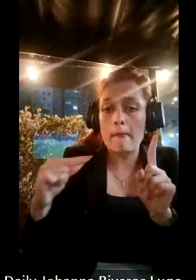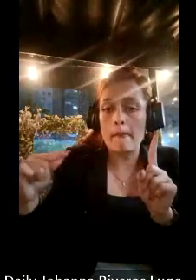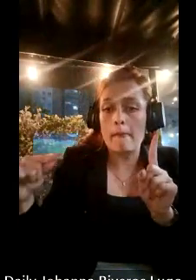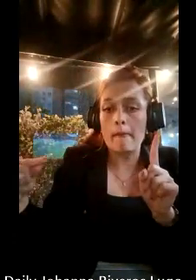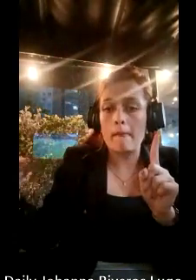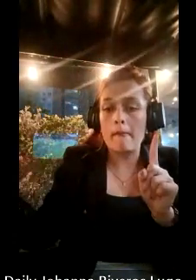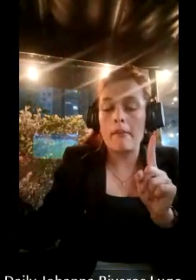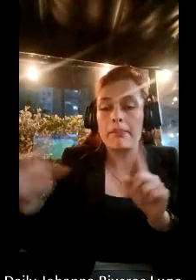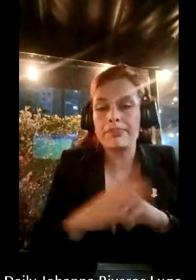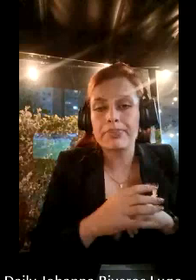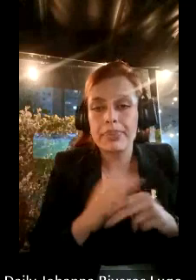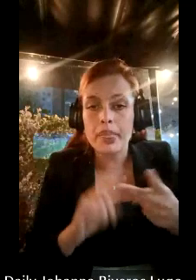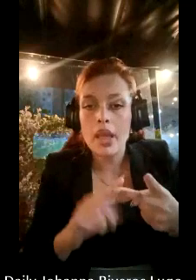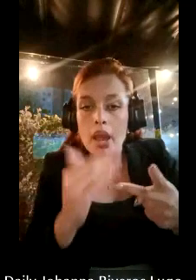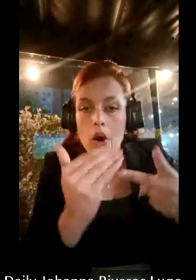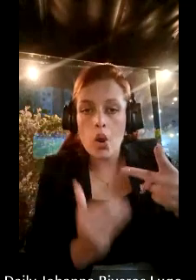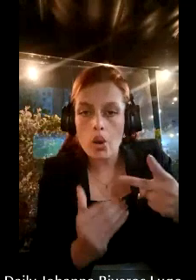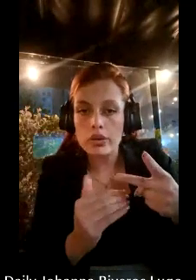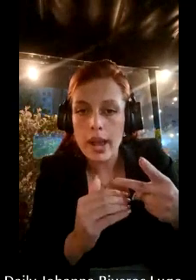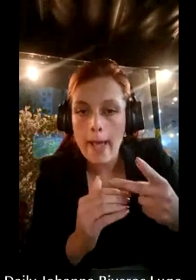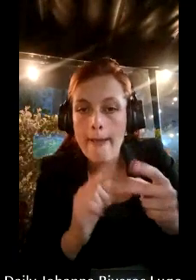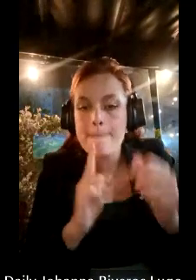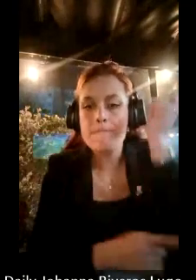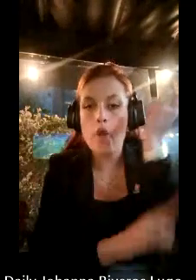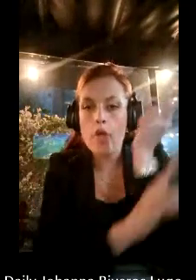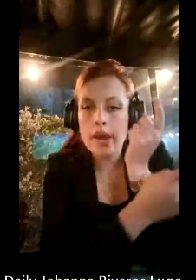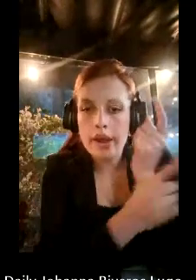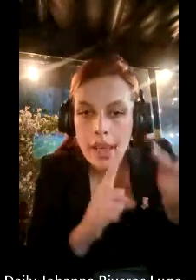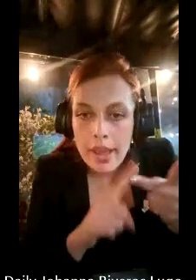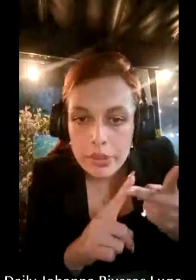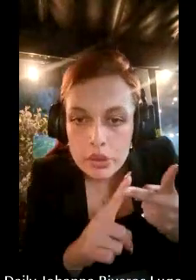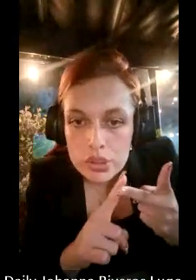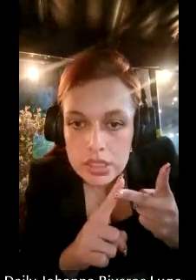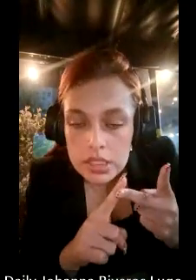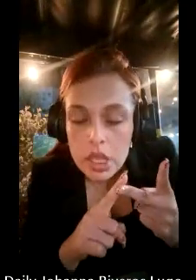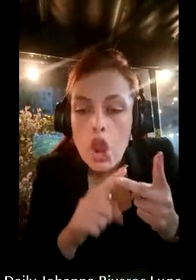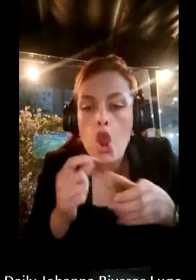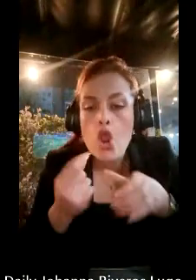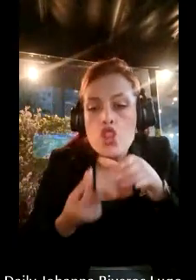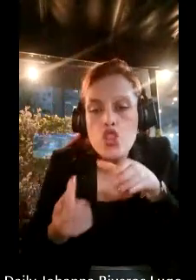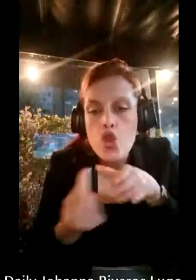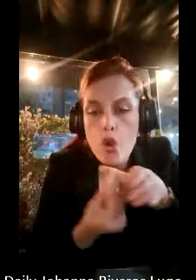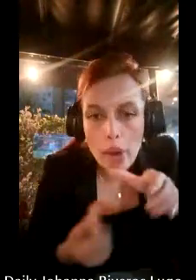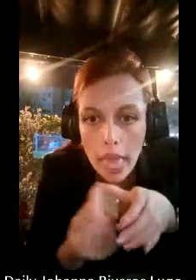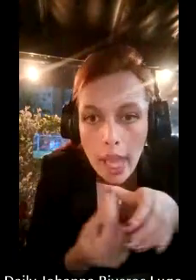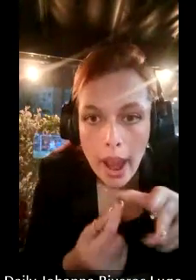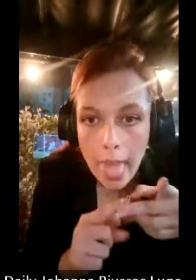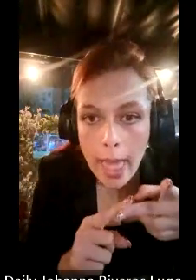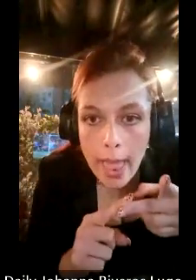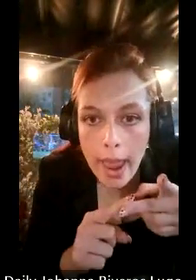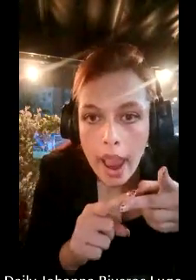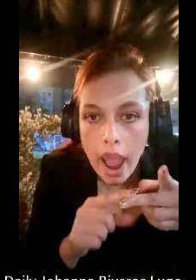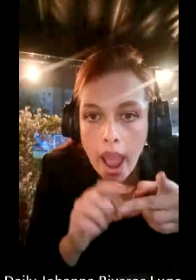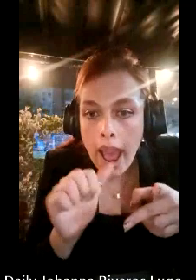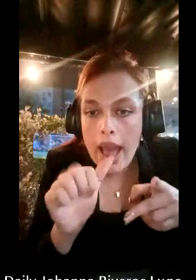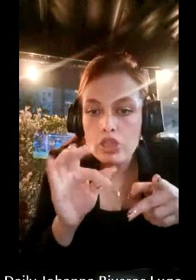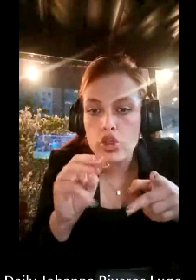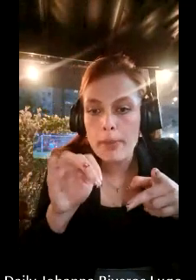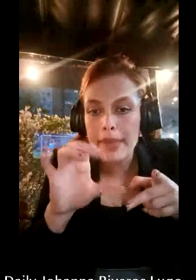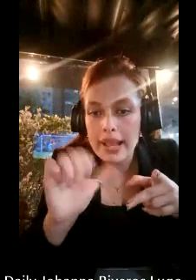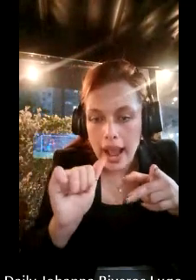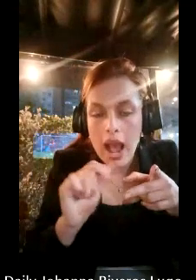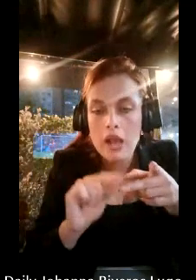termodinámica y el electromagnetismo. Por su parte, de la física moderna hace parte